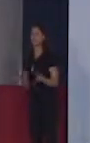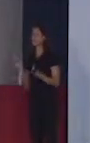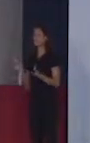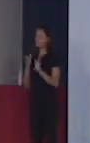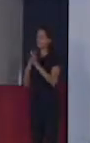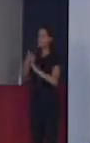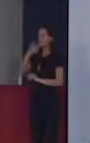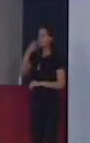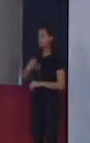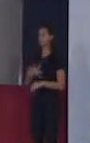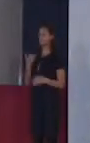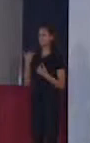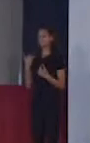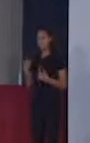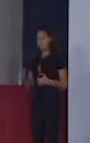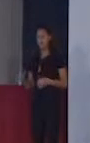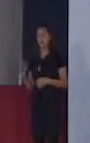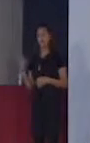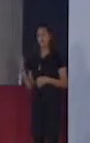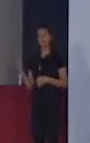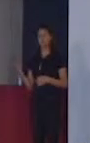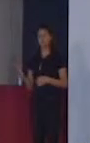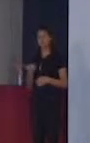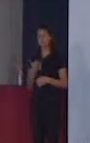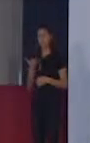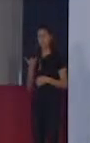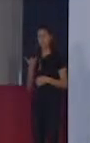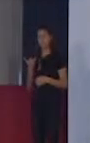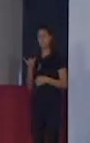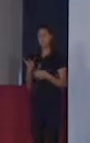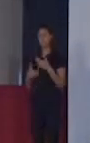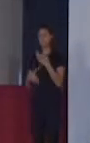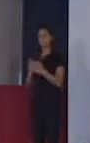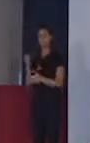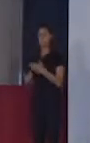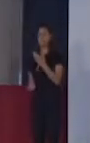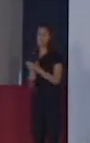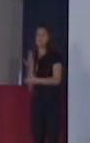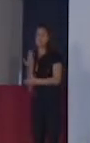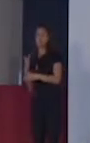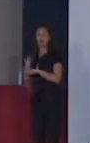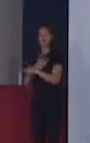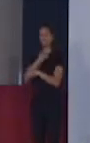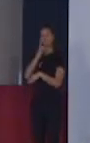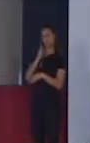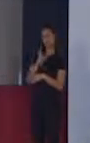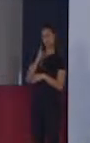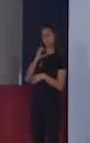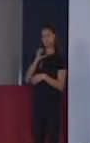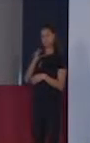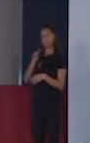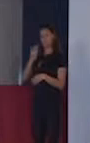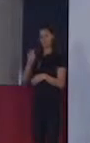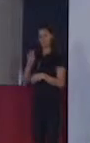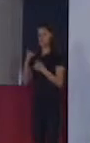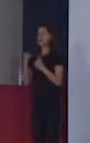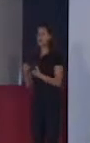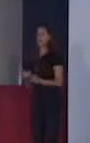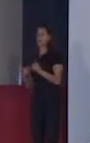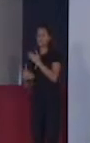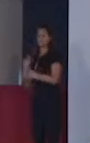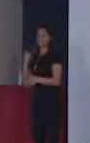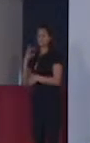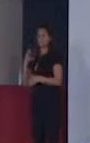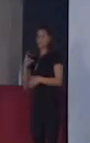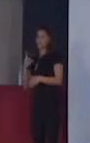que ya tenemos un nuevo DSM, teníamos antes un DSM 4, ahorita tenemos un